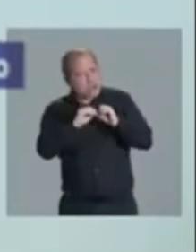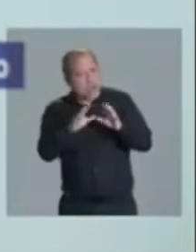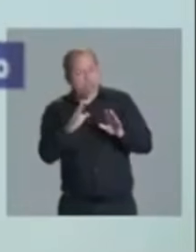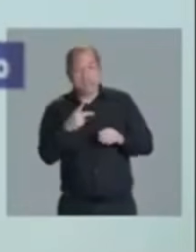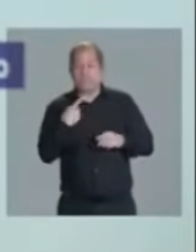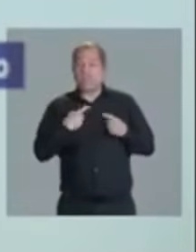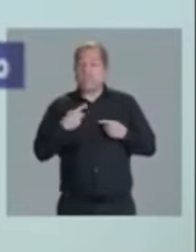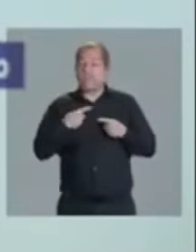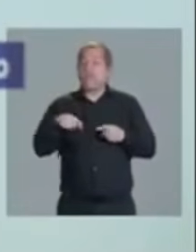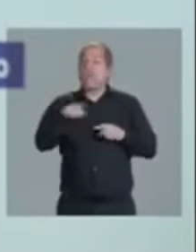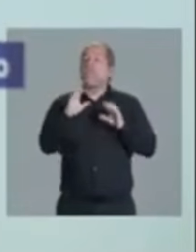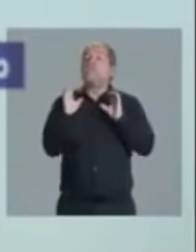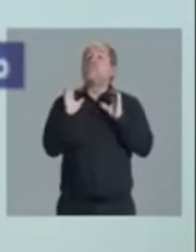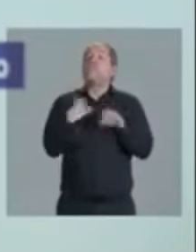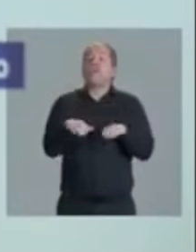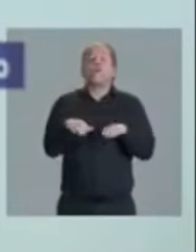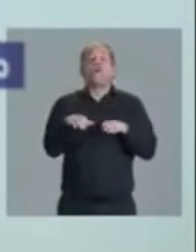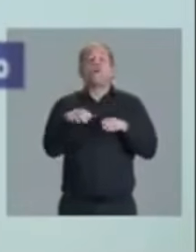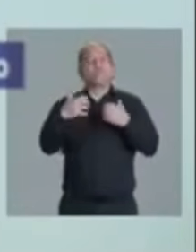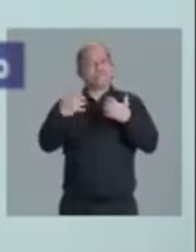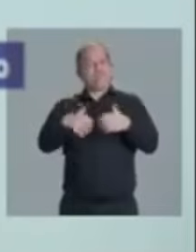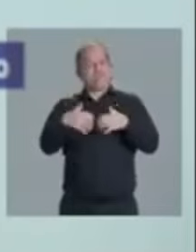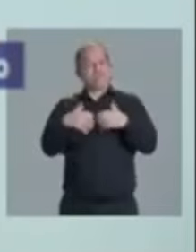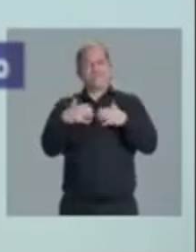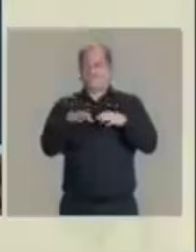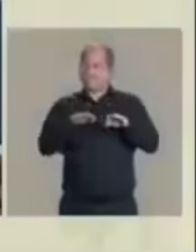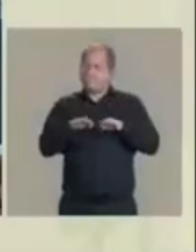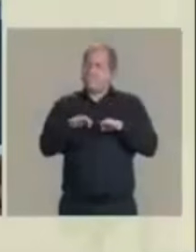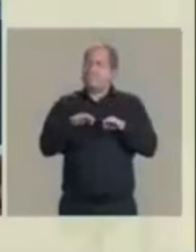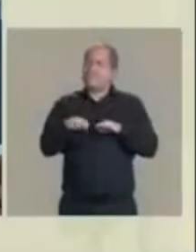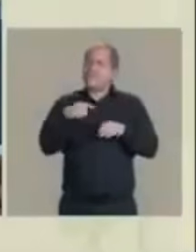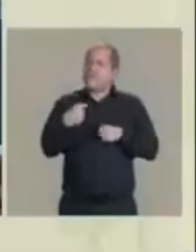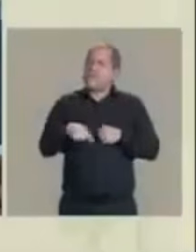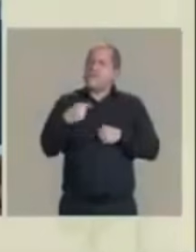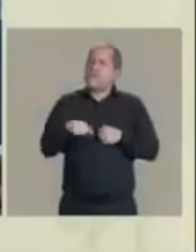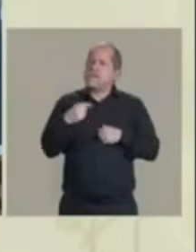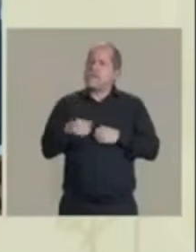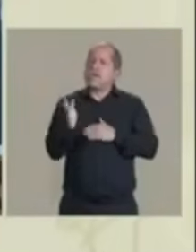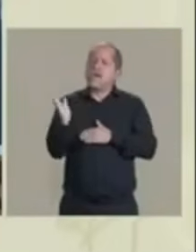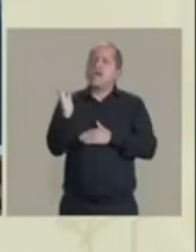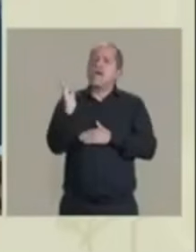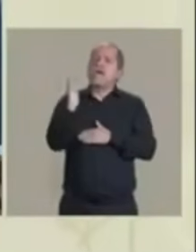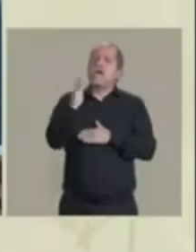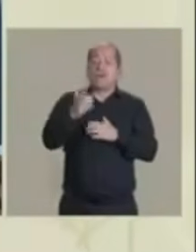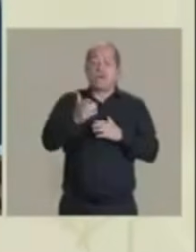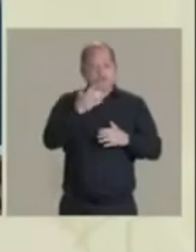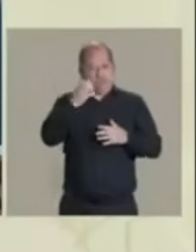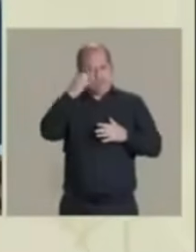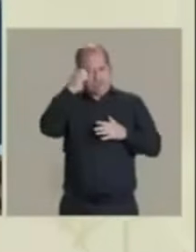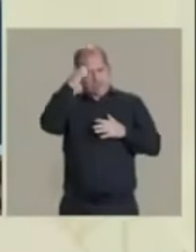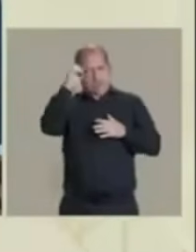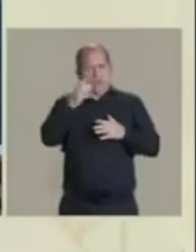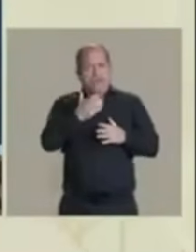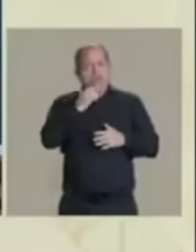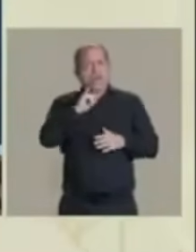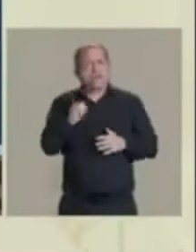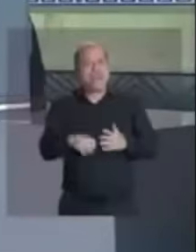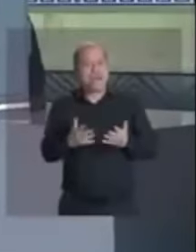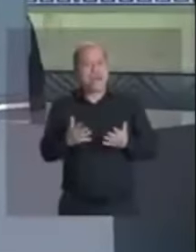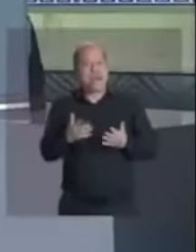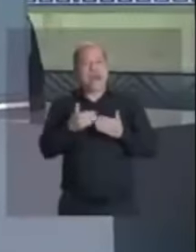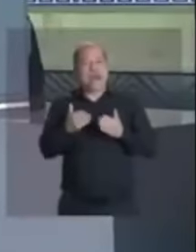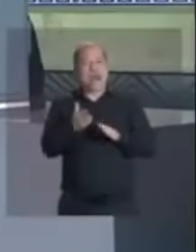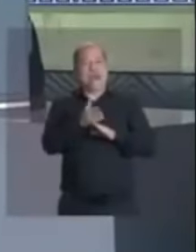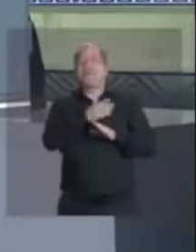no estoy de acuerdo que exploten a la gente en las maquiladoras, que eran las que querían poner cuando yo era comisionada. ¿Qué hicimos? Proyectos de ecoturismo.